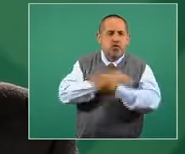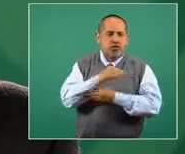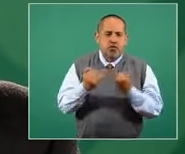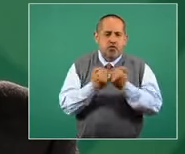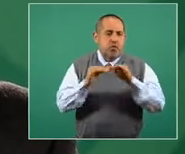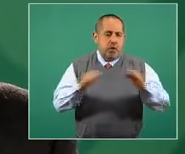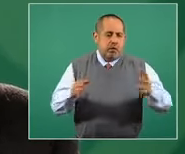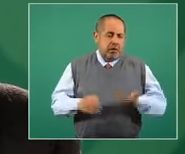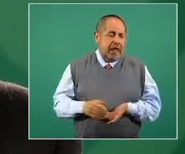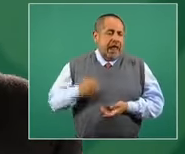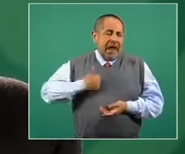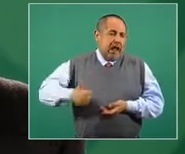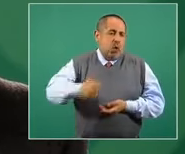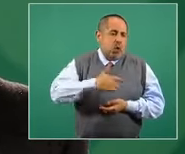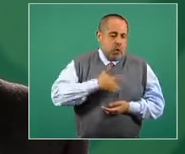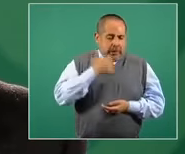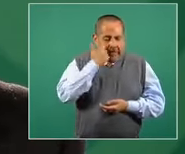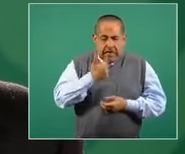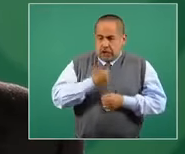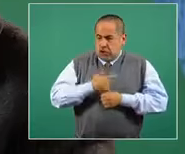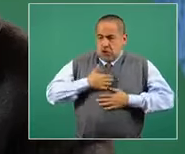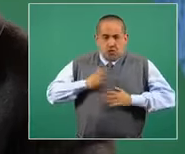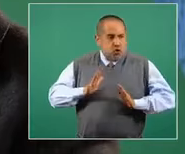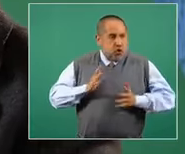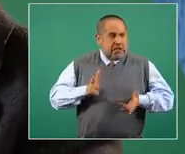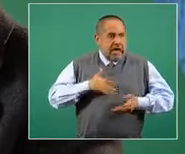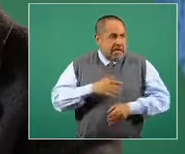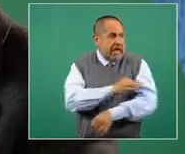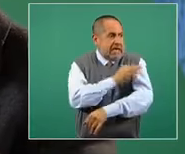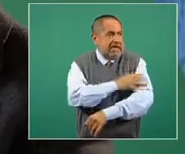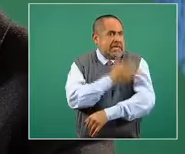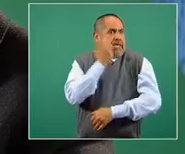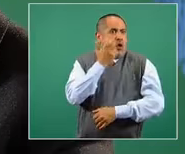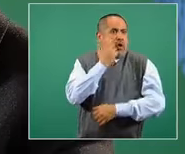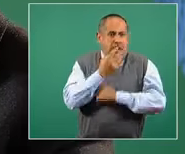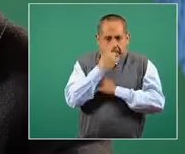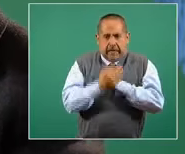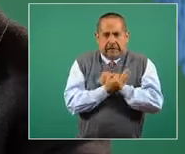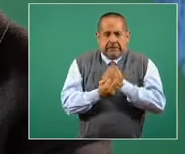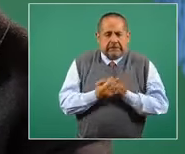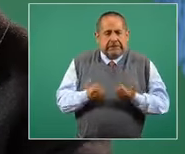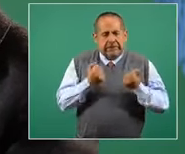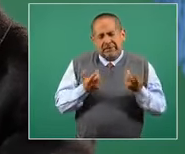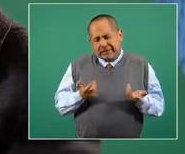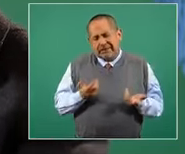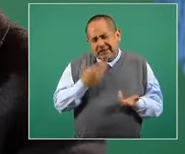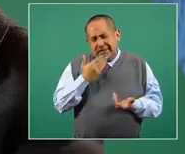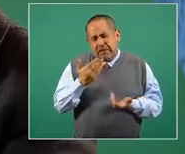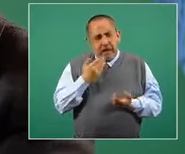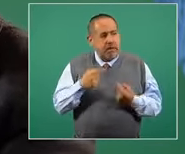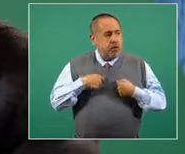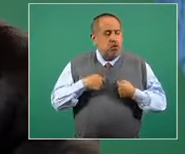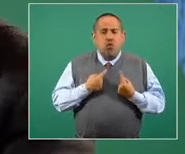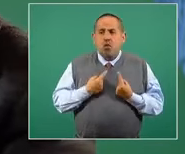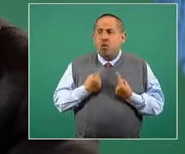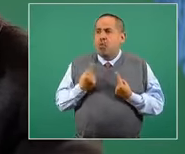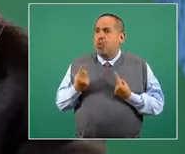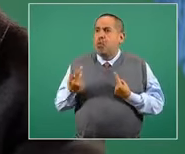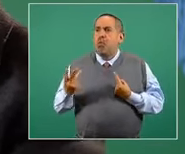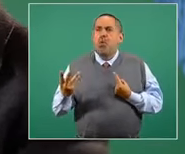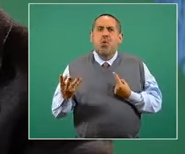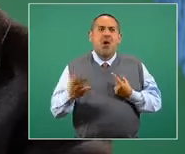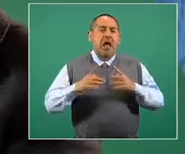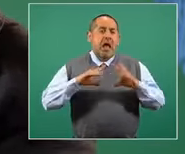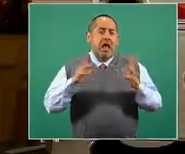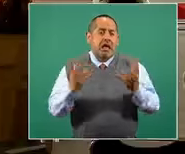quisiera verse a sí mismo protegido, es legítimo, es entendible, pero hay que pensar que existen otros